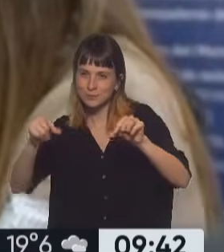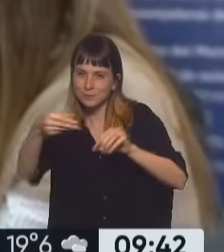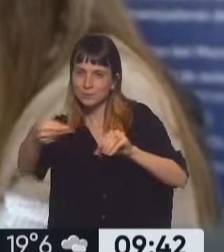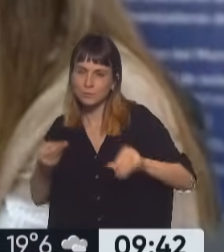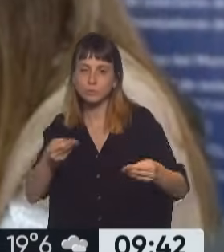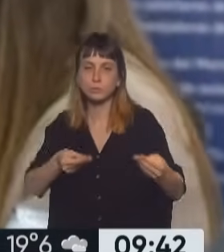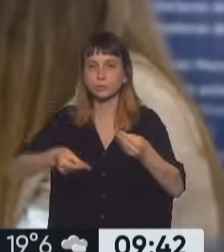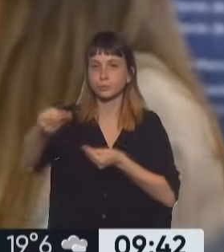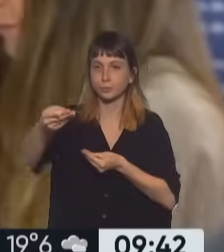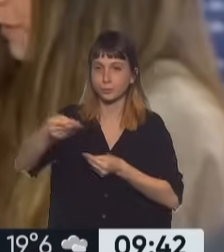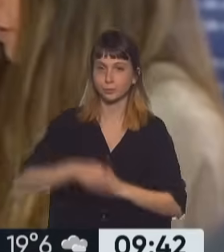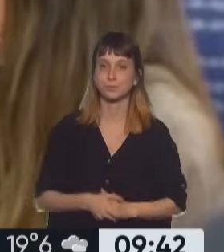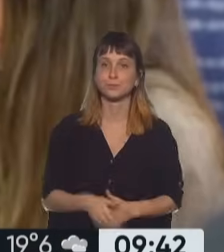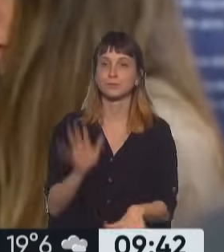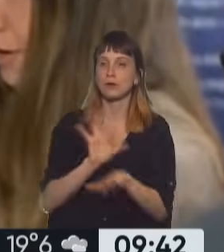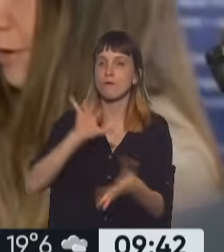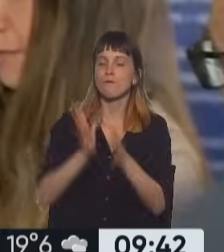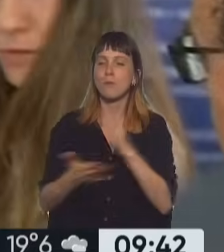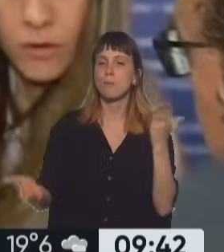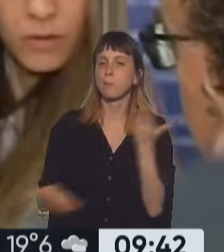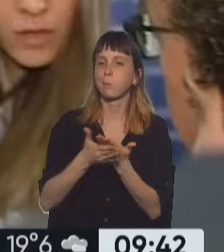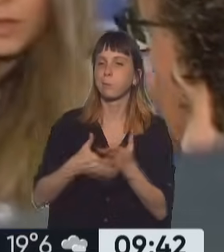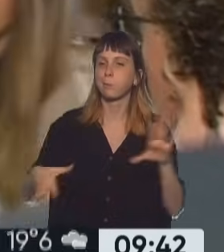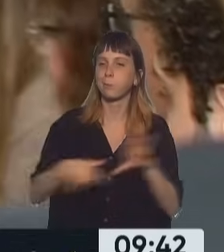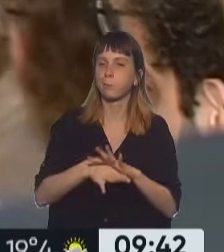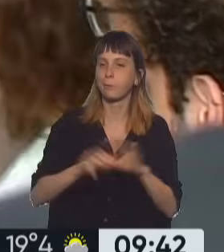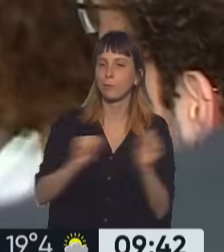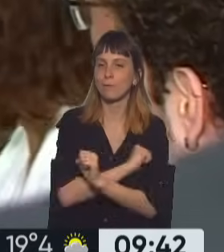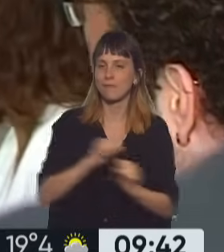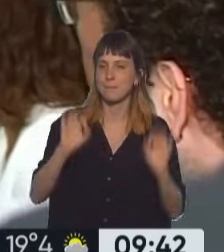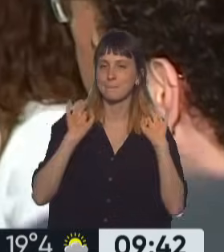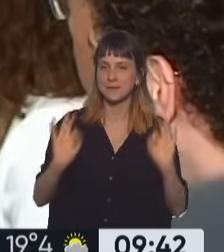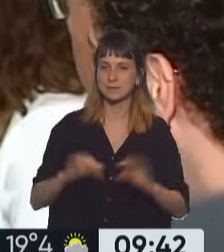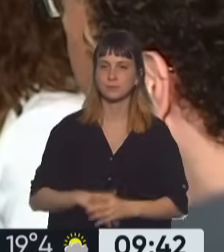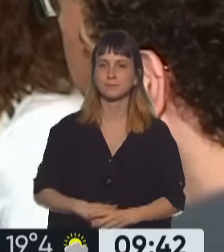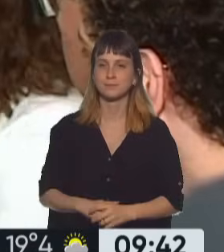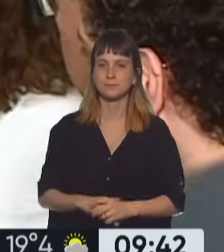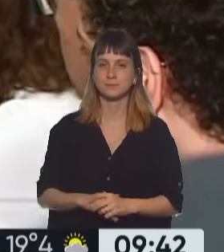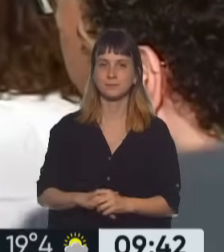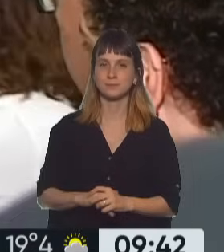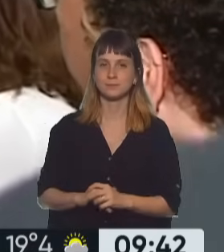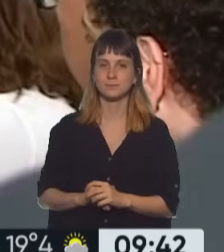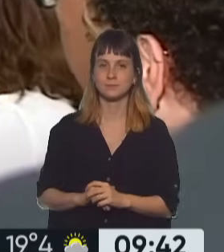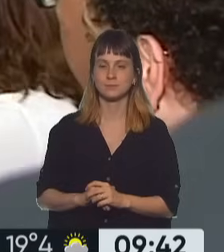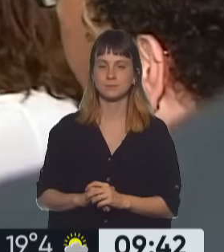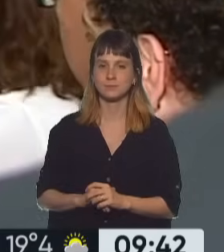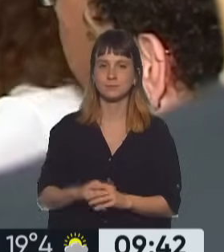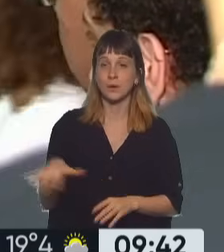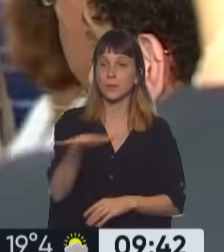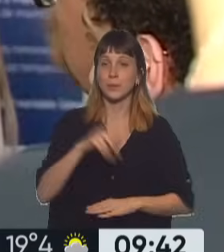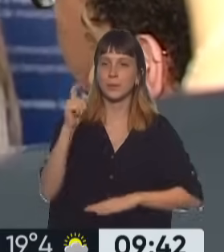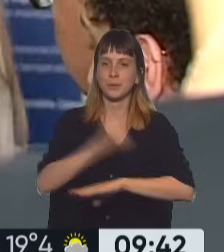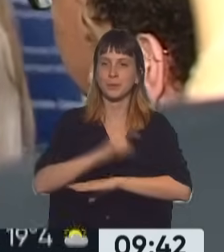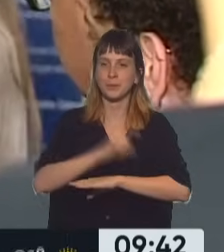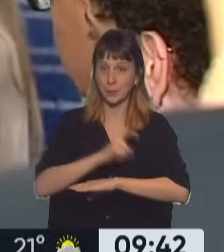troquel. Correcto. Que confirman la votación allí en inmediaciones de Puerto Madero, en el barrio de Puerto Madero, la